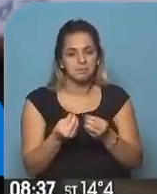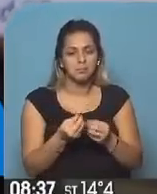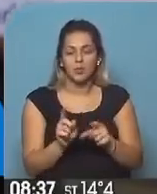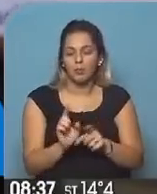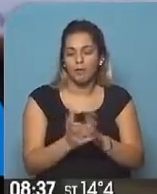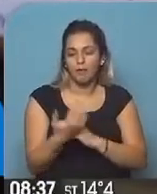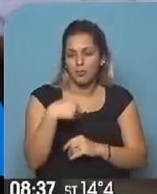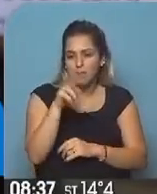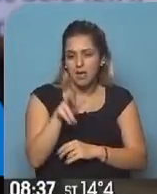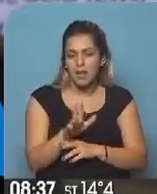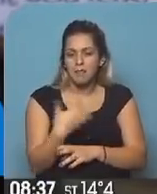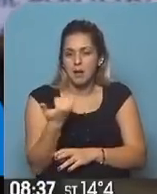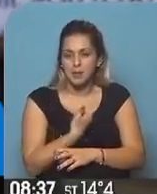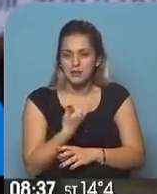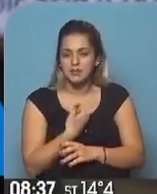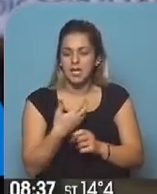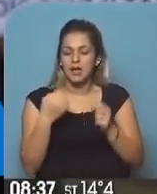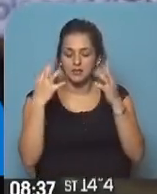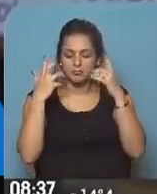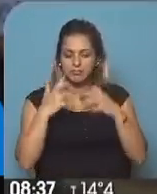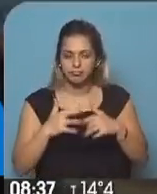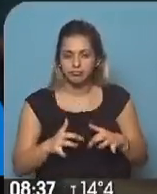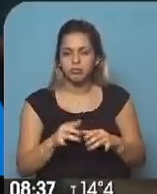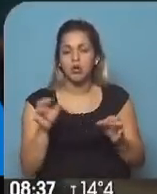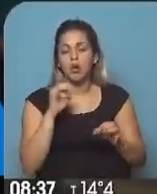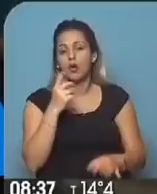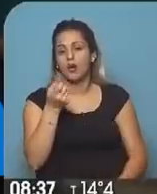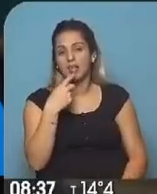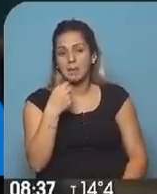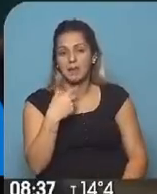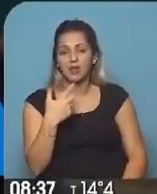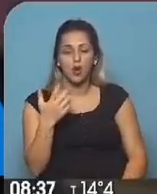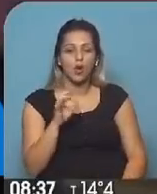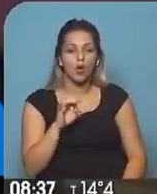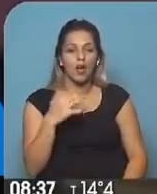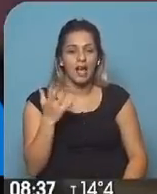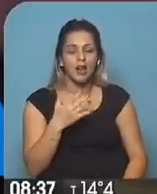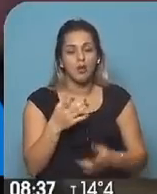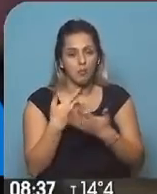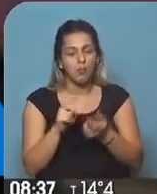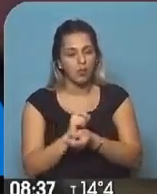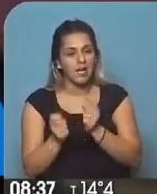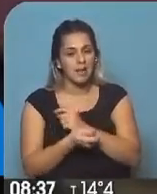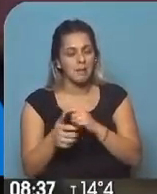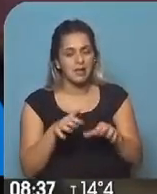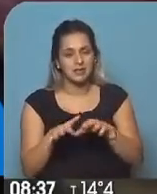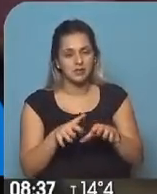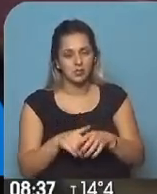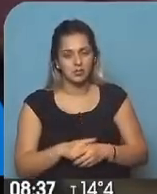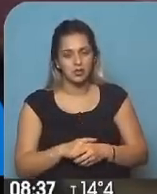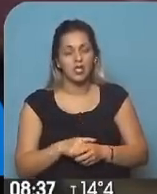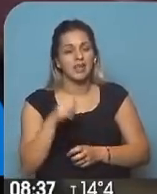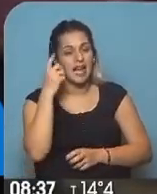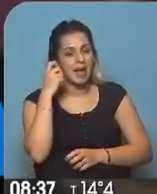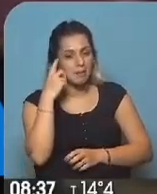una expansión a tiempo, no necesariamente un antibiótico, una expansión puede cambiar el pronóstico. Aprender